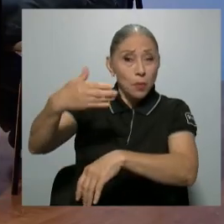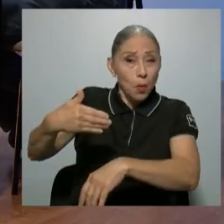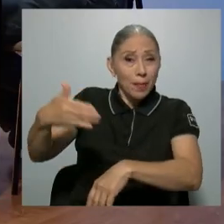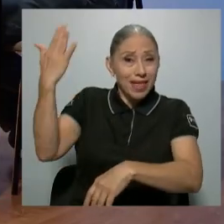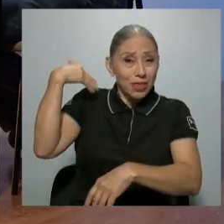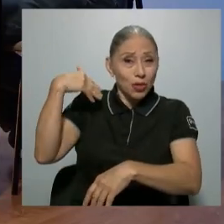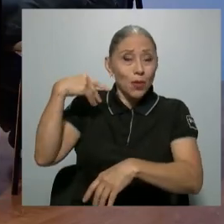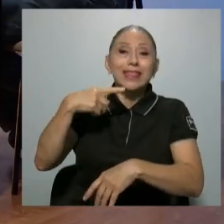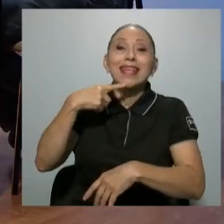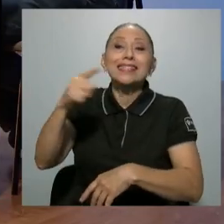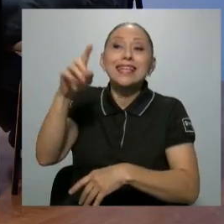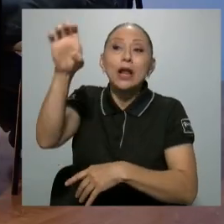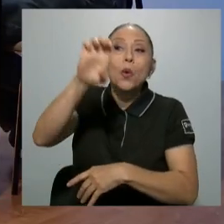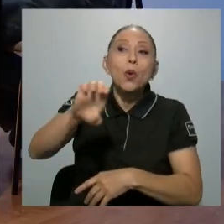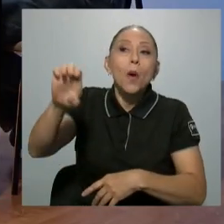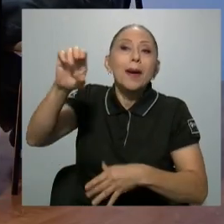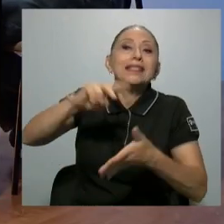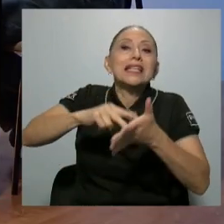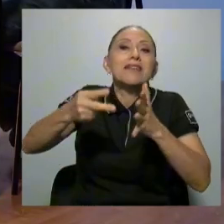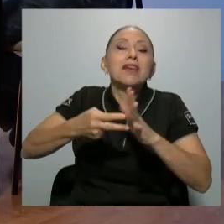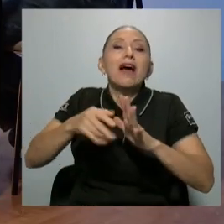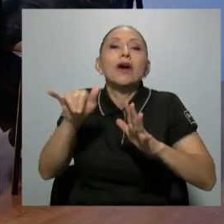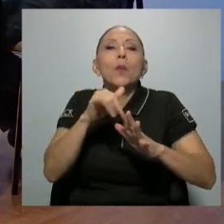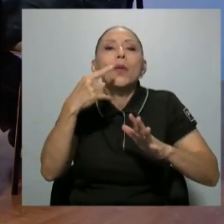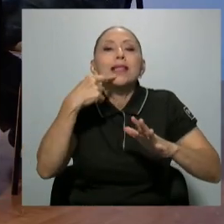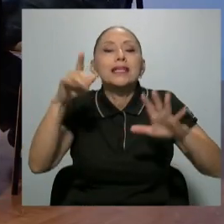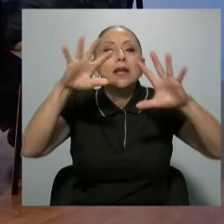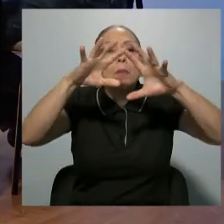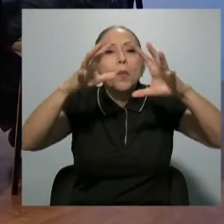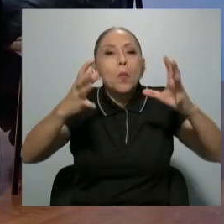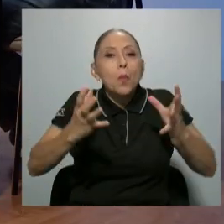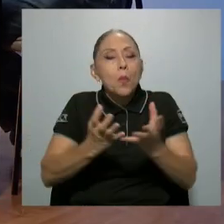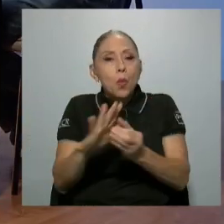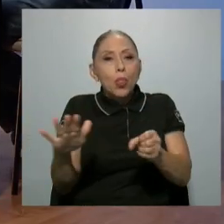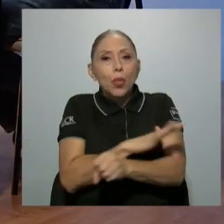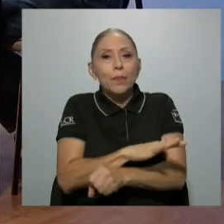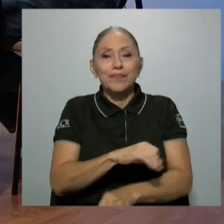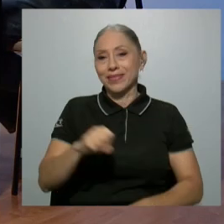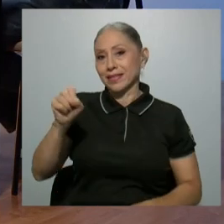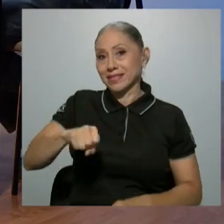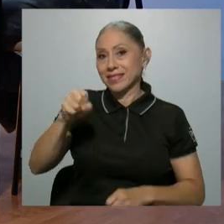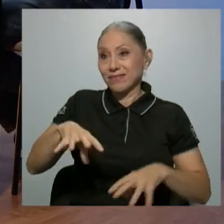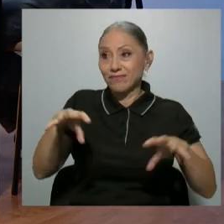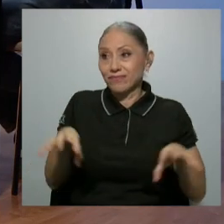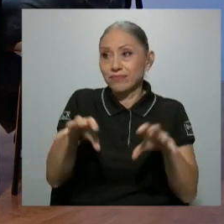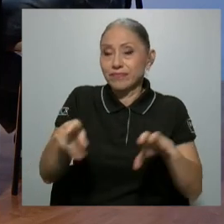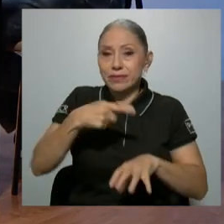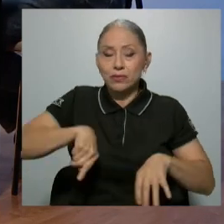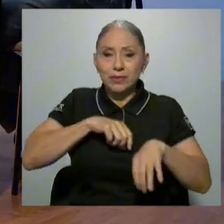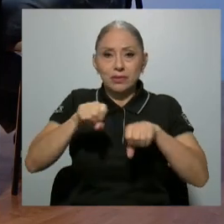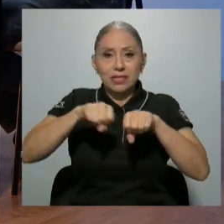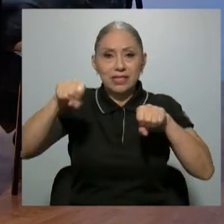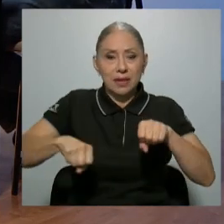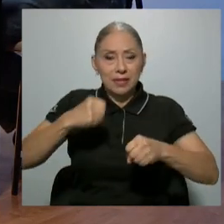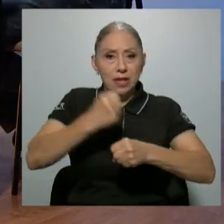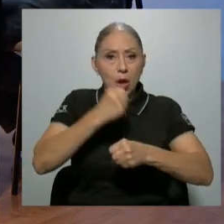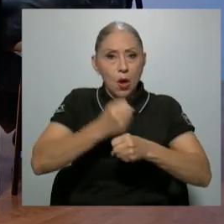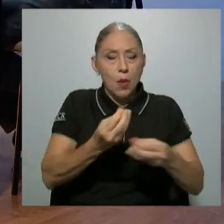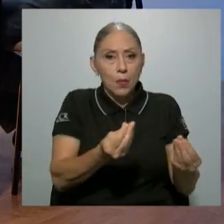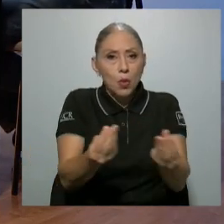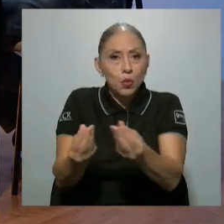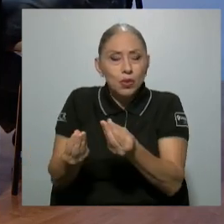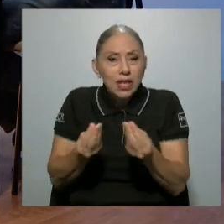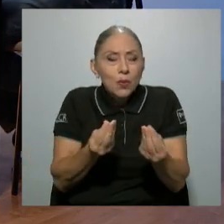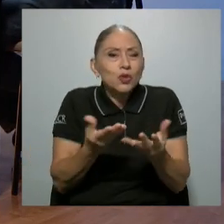mundo. exacto. Sí, y un poco la dinámica de nuestros sistemas productivos es justamente ese